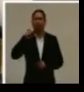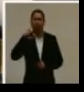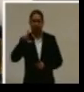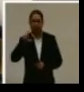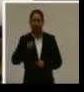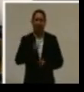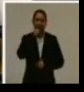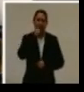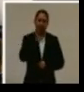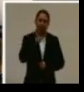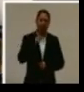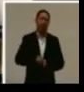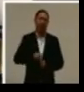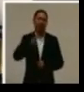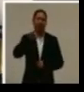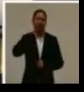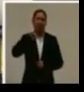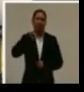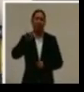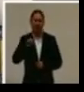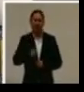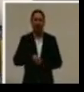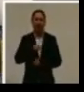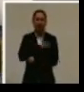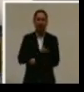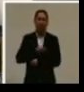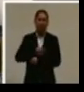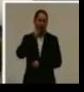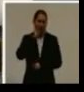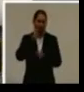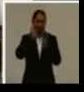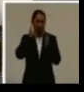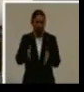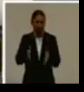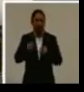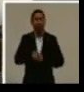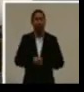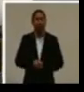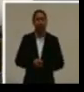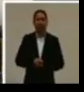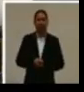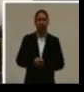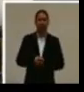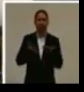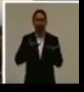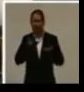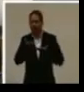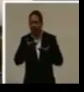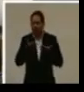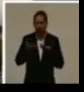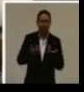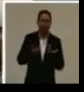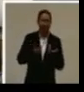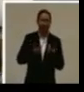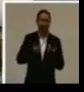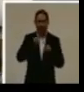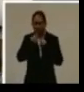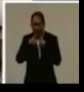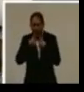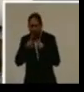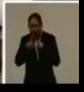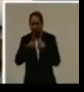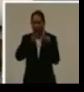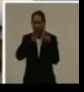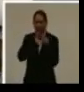el diputado Maya de León, ya varias compañeras estamos organizándonos para hacer frente a